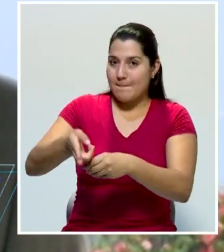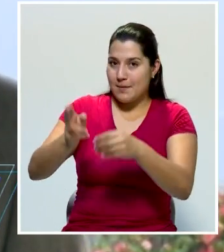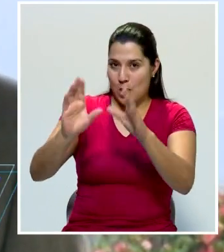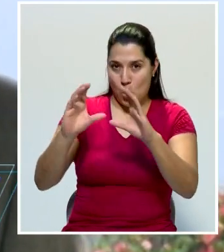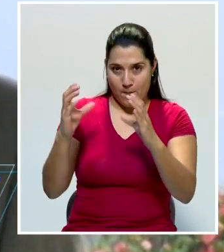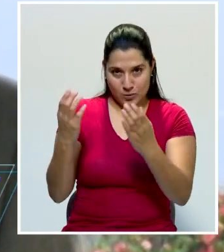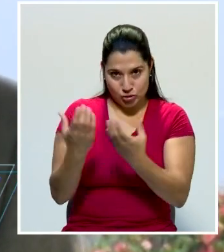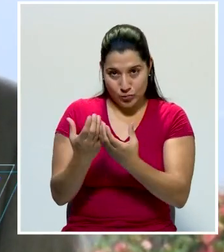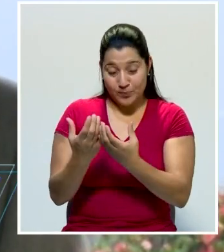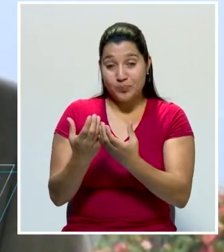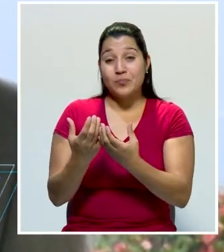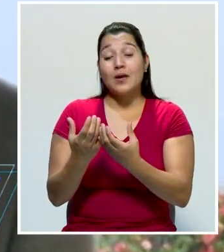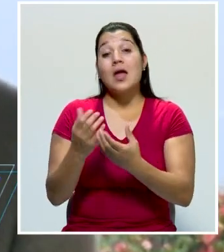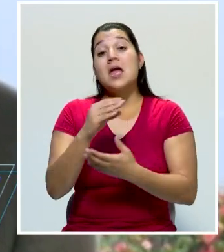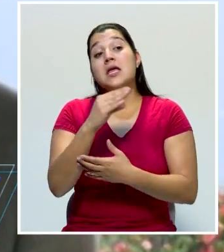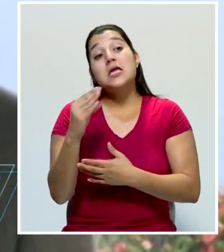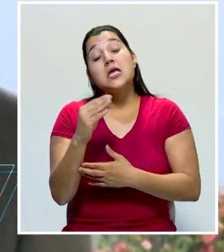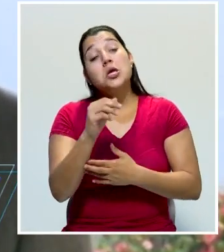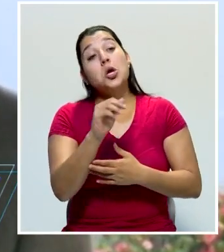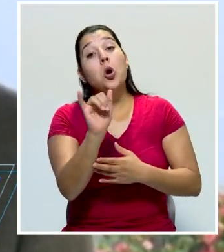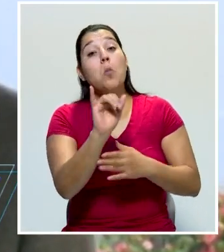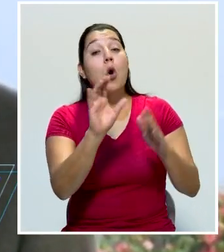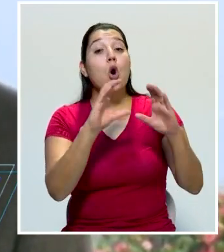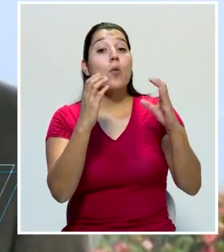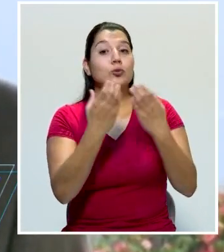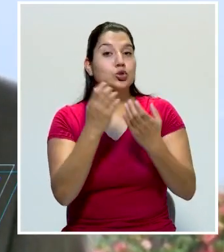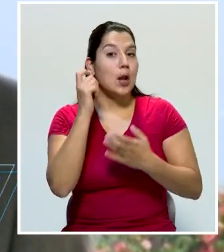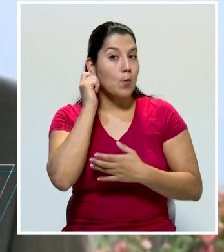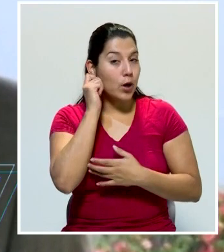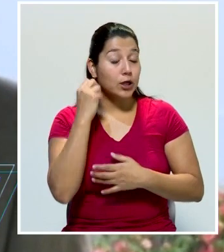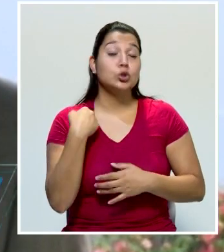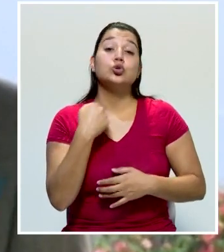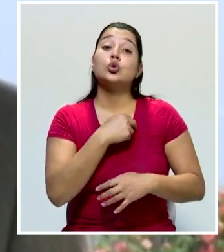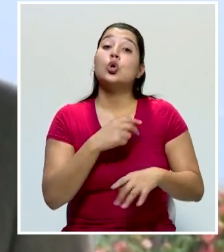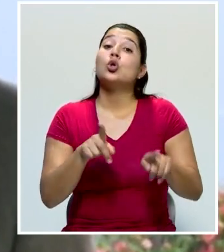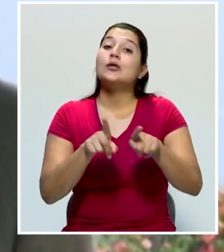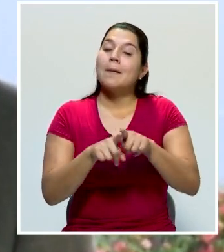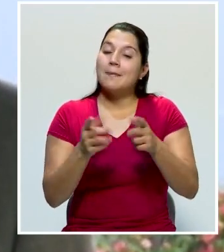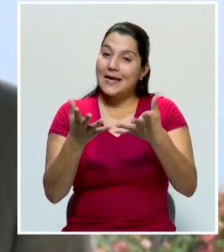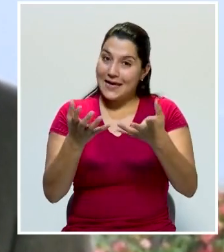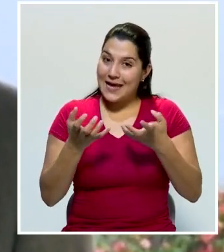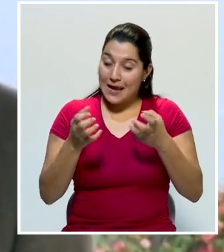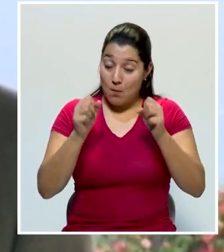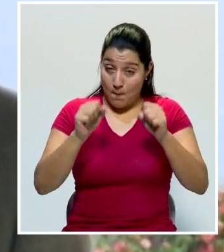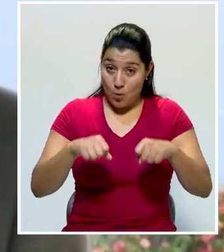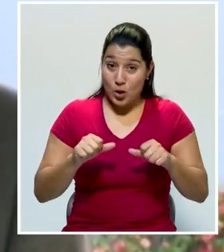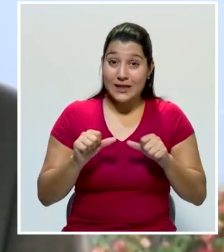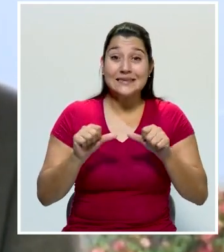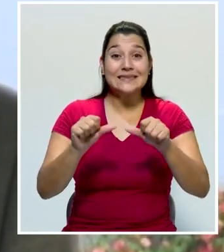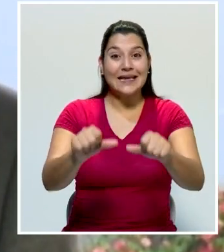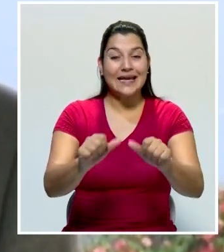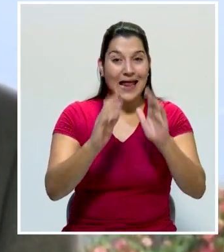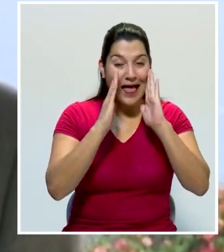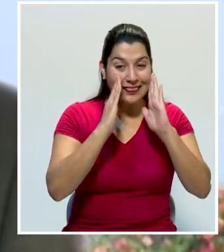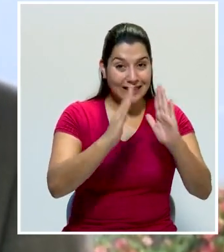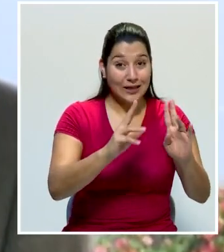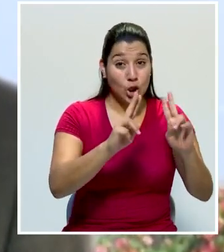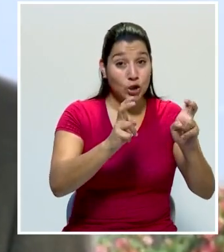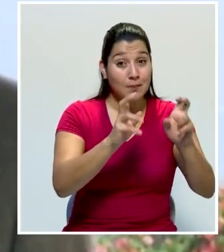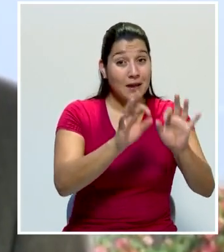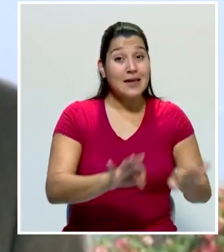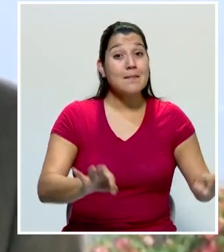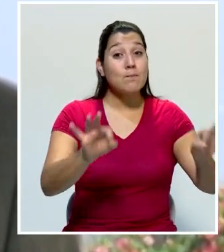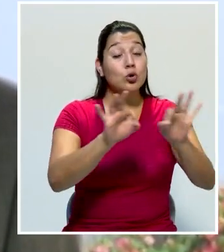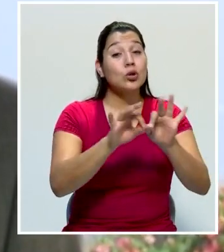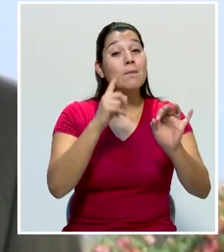y adicionalmente algunas como la Comisión de la Mujer, que también queremos seguir avanzando en una agenda importante que tiene que ver con el combate